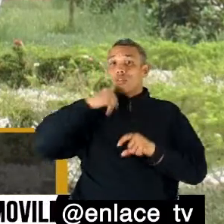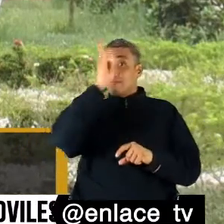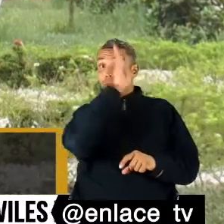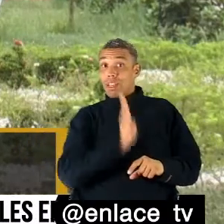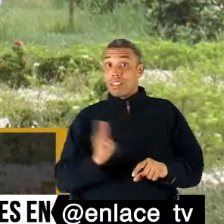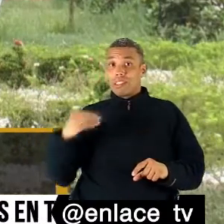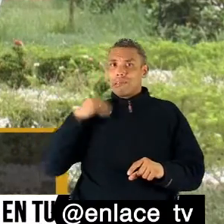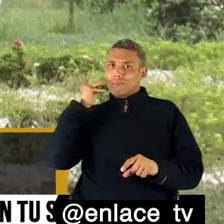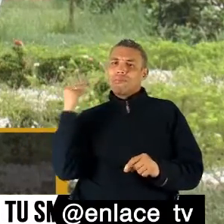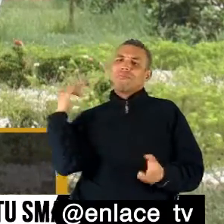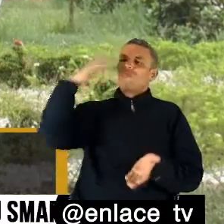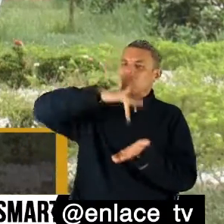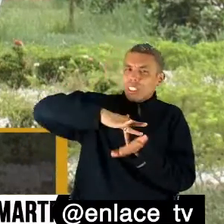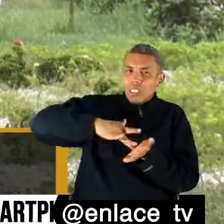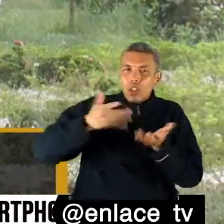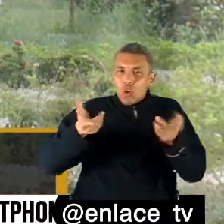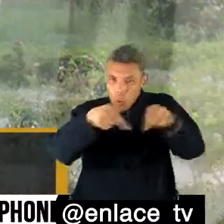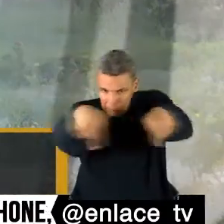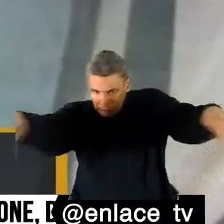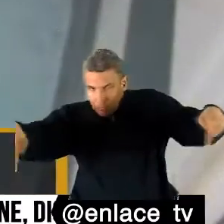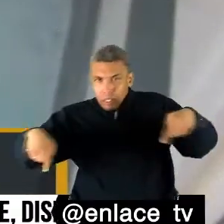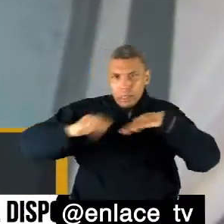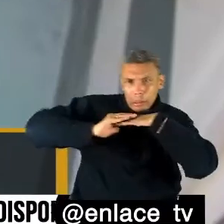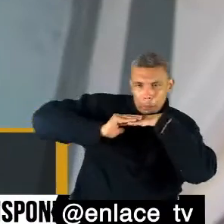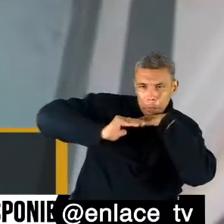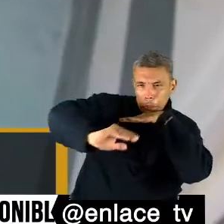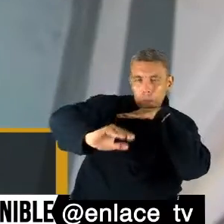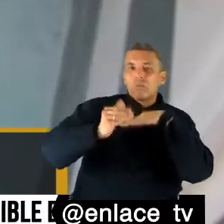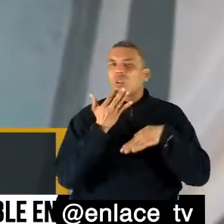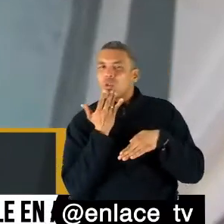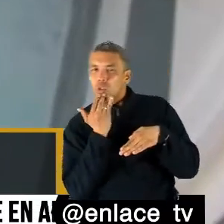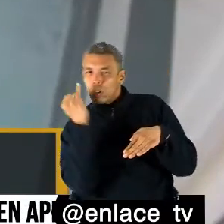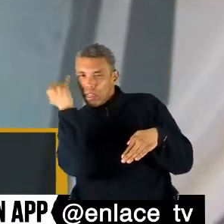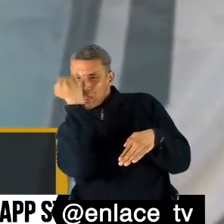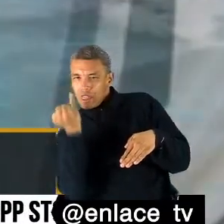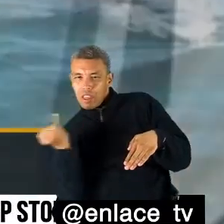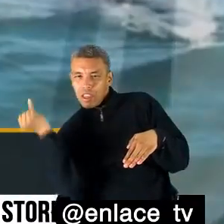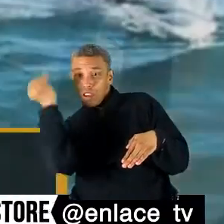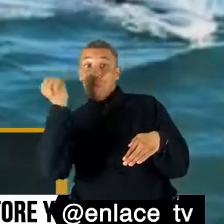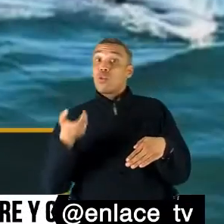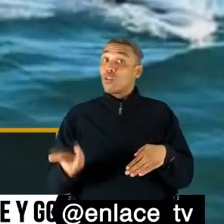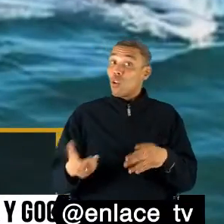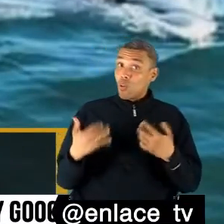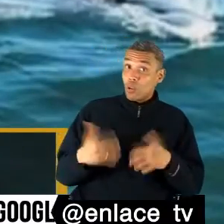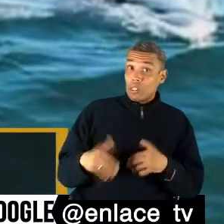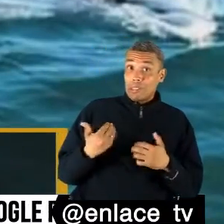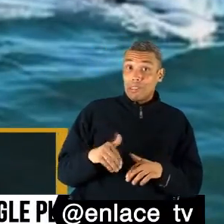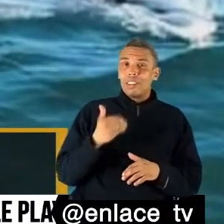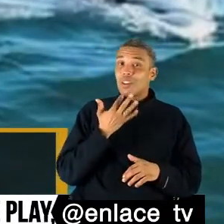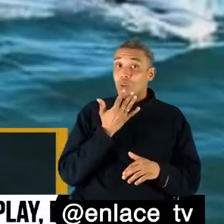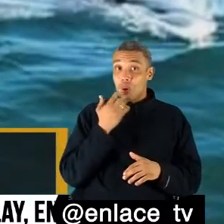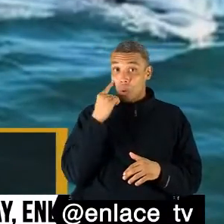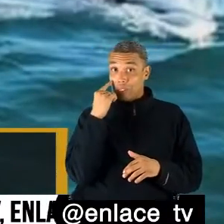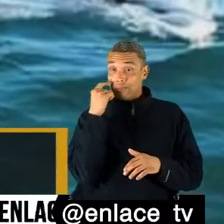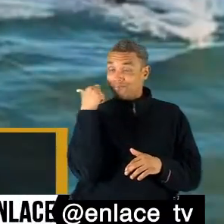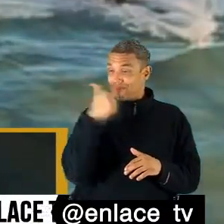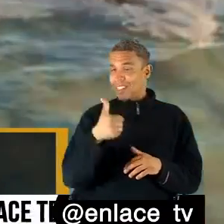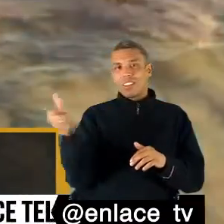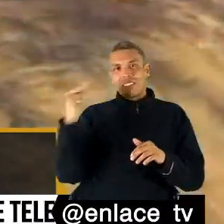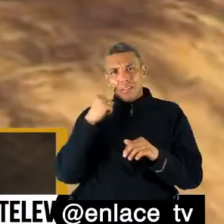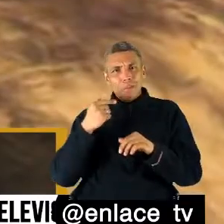la técnica de pisos con imágenes en 3D. Los pisos poliméricos se han constituido como lo mejor en acabado de alta